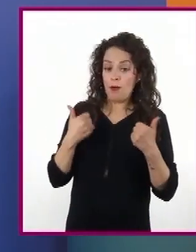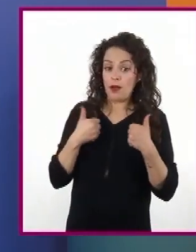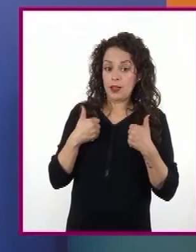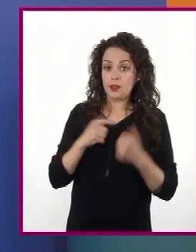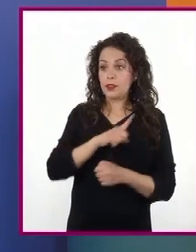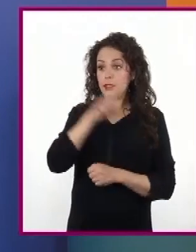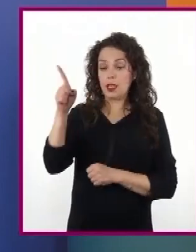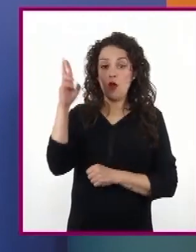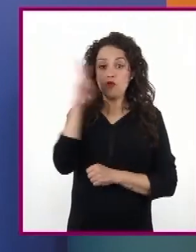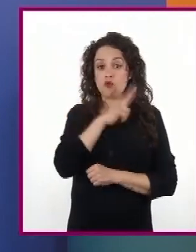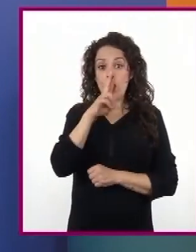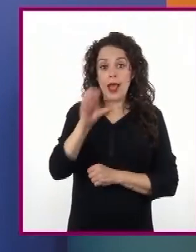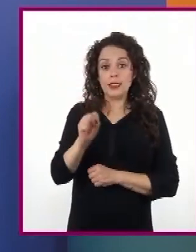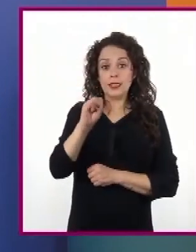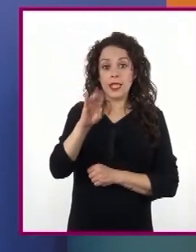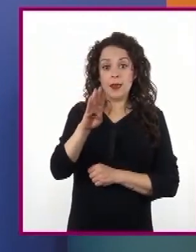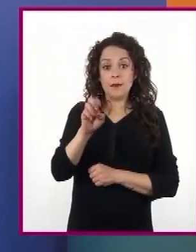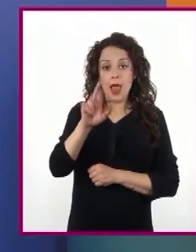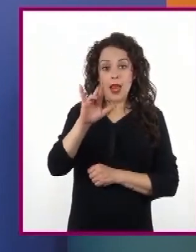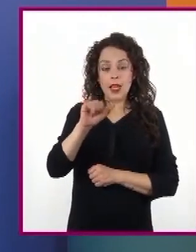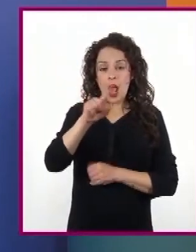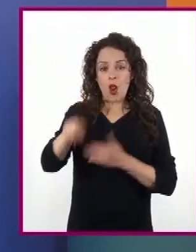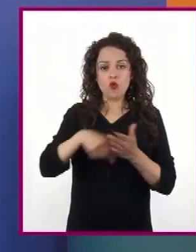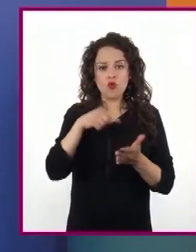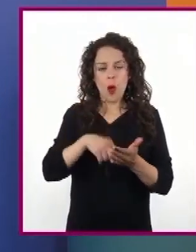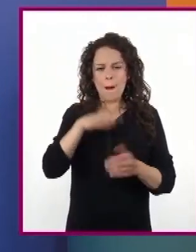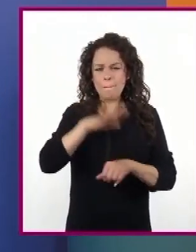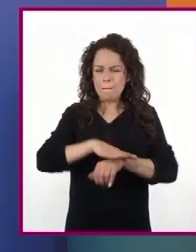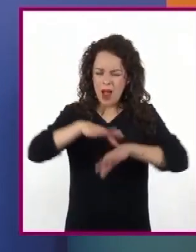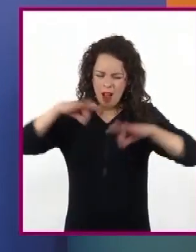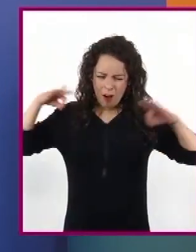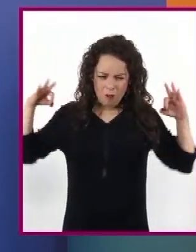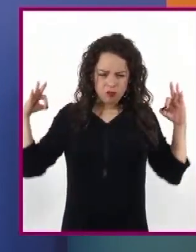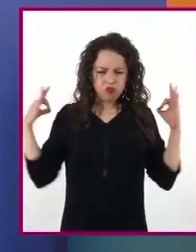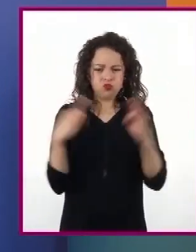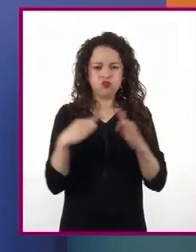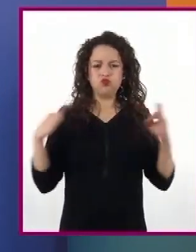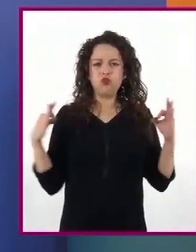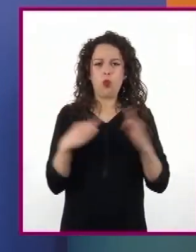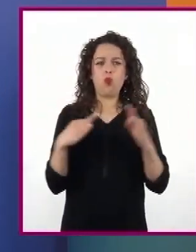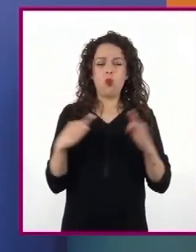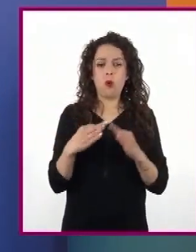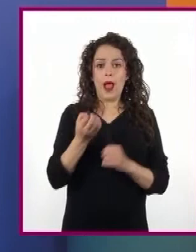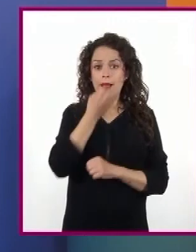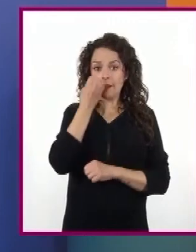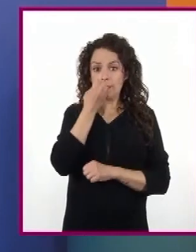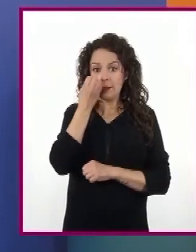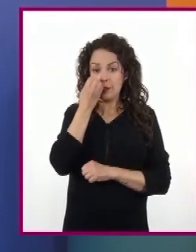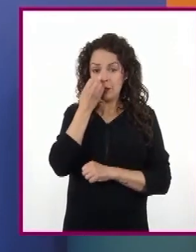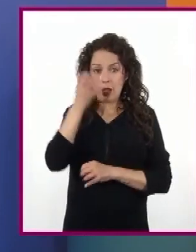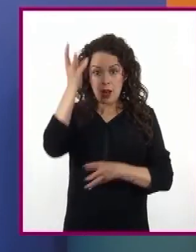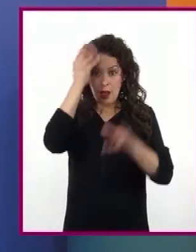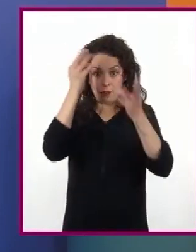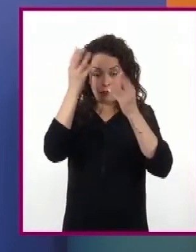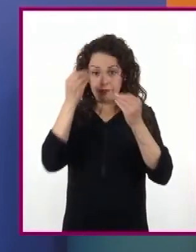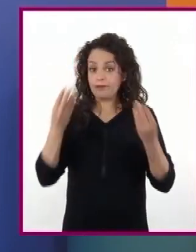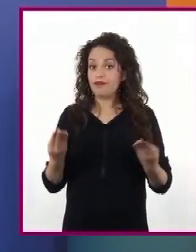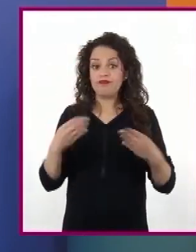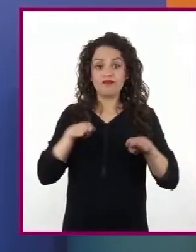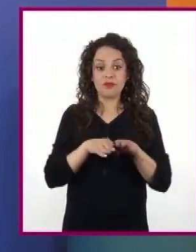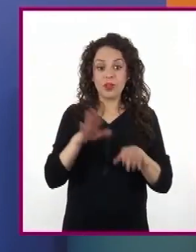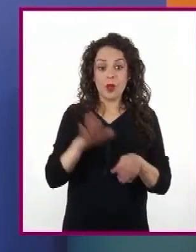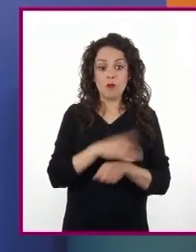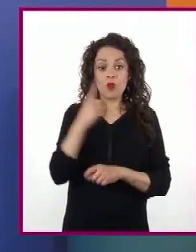Siberia, Rusia, uno de los lugares más fríos del planeta. Las clases en las escuelas solo se suspenden cuando la